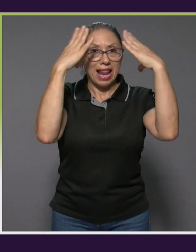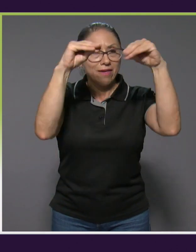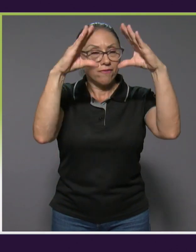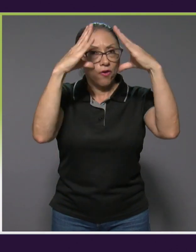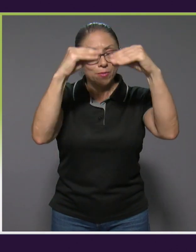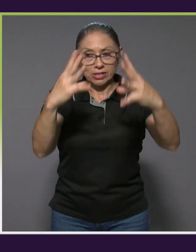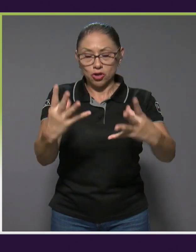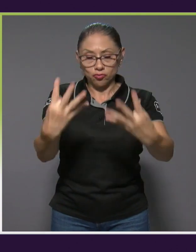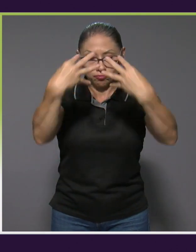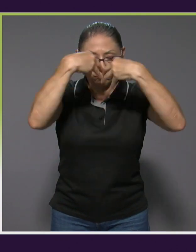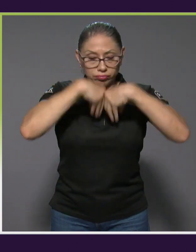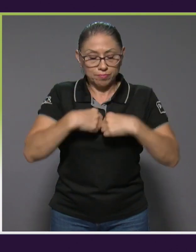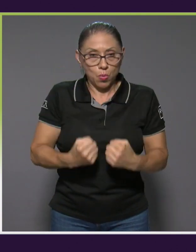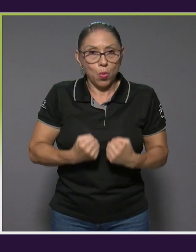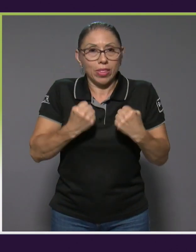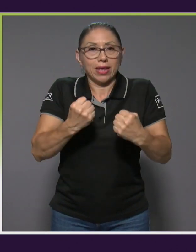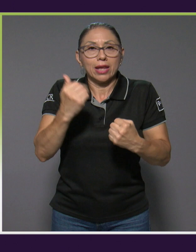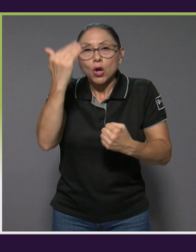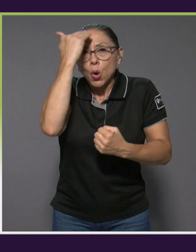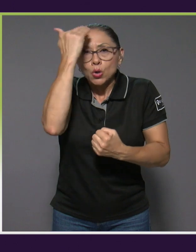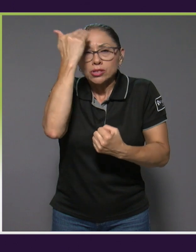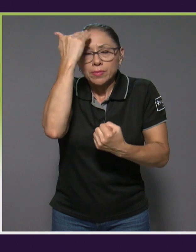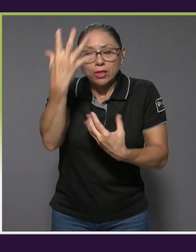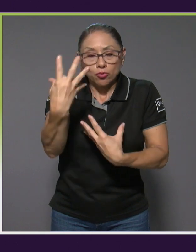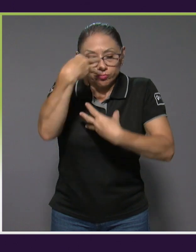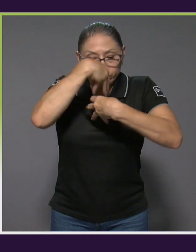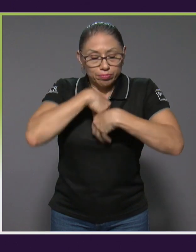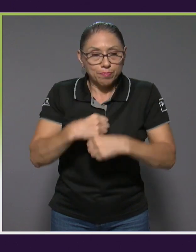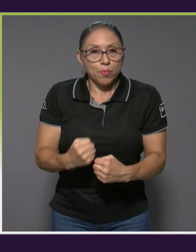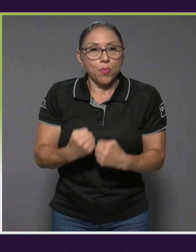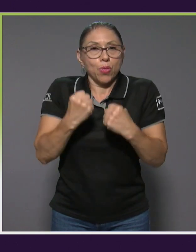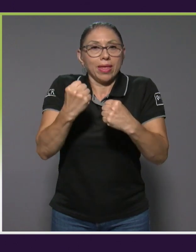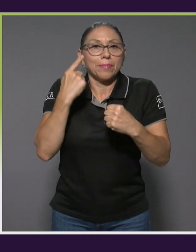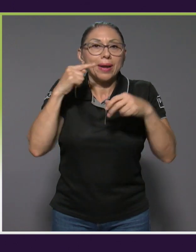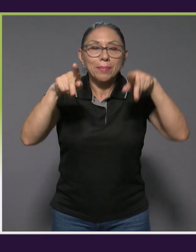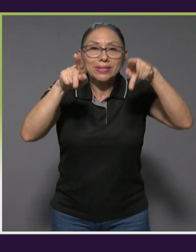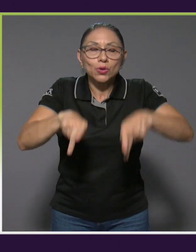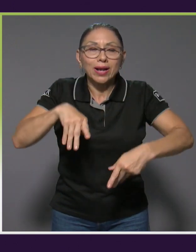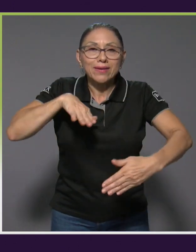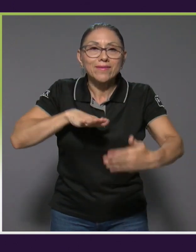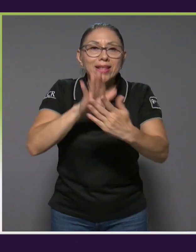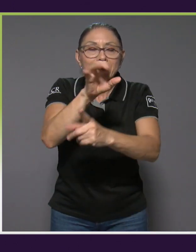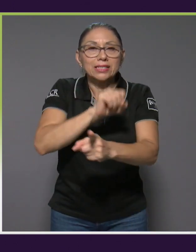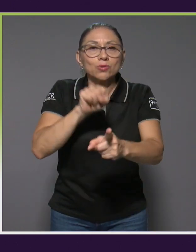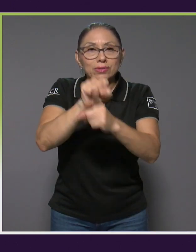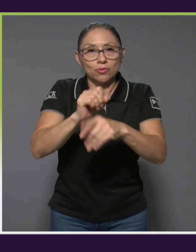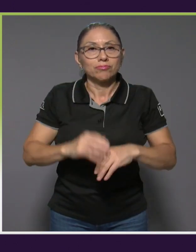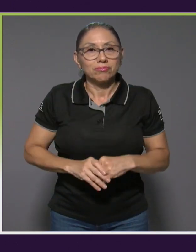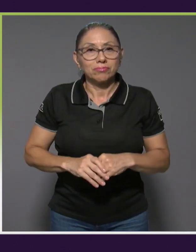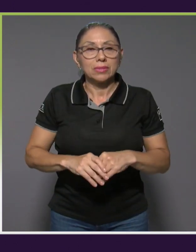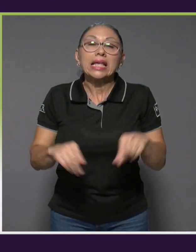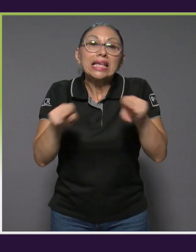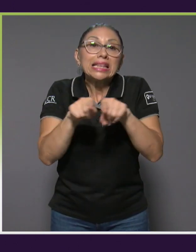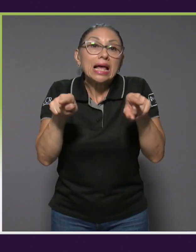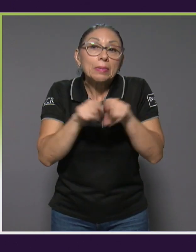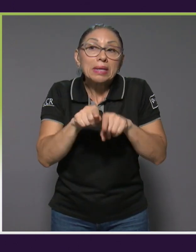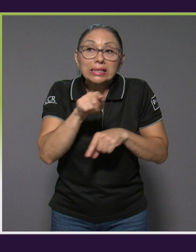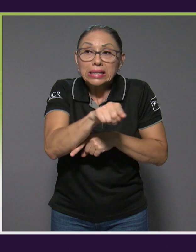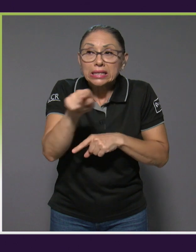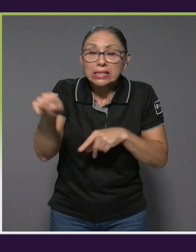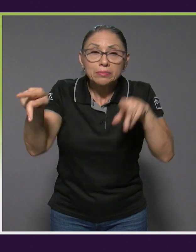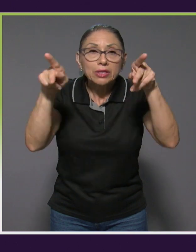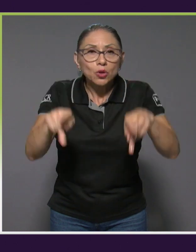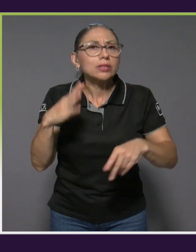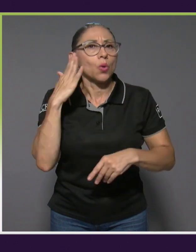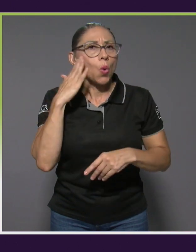y el conocimiento también es poder para la persona que está enfrentando esta situación, o que incluso a partir de conocer las leyes se